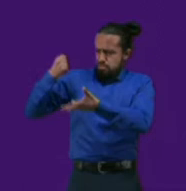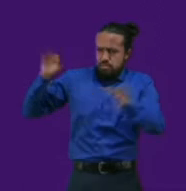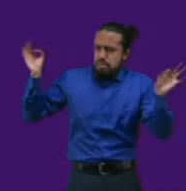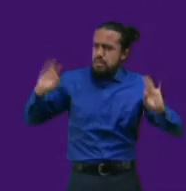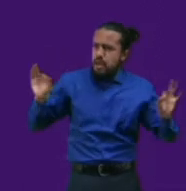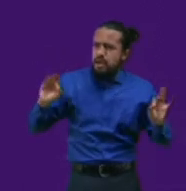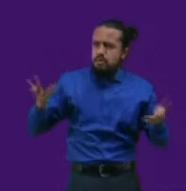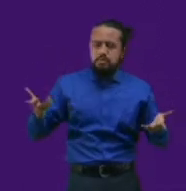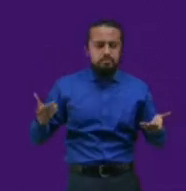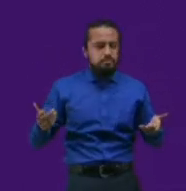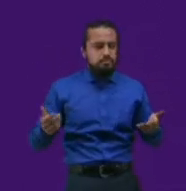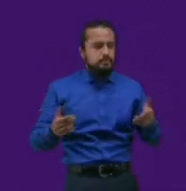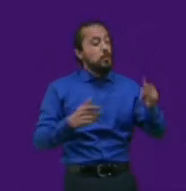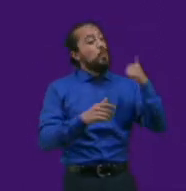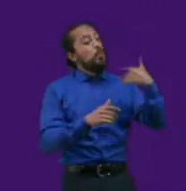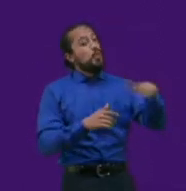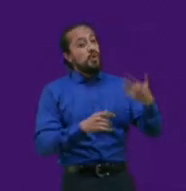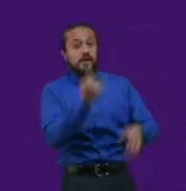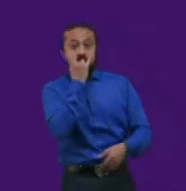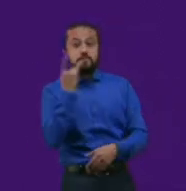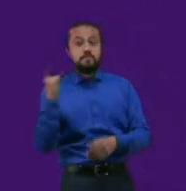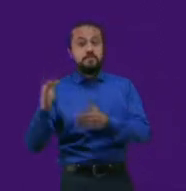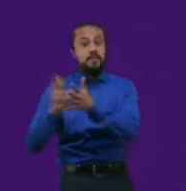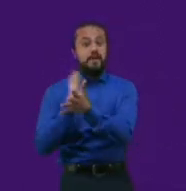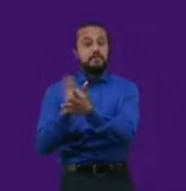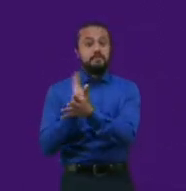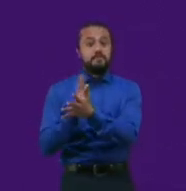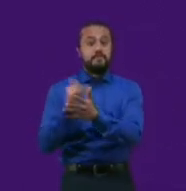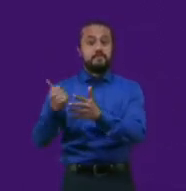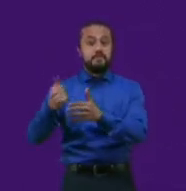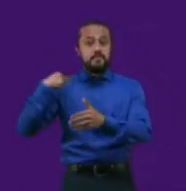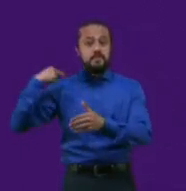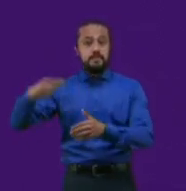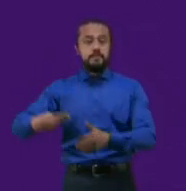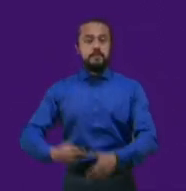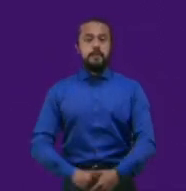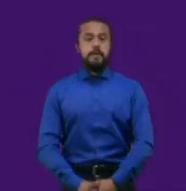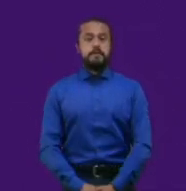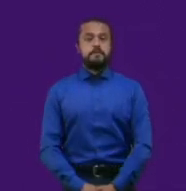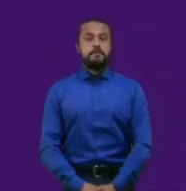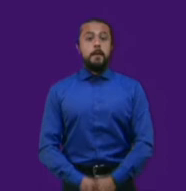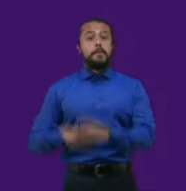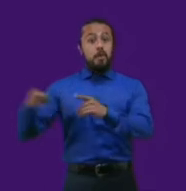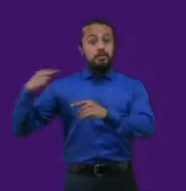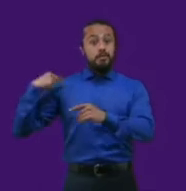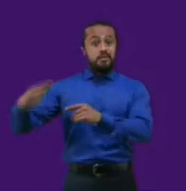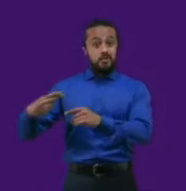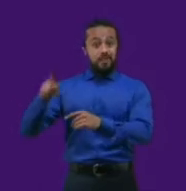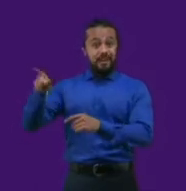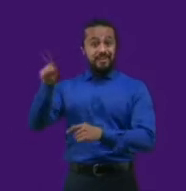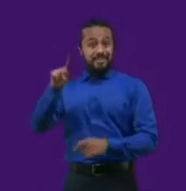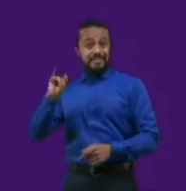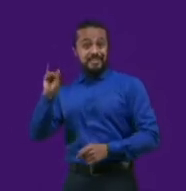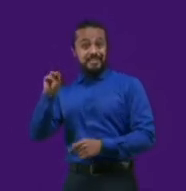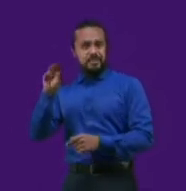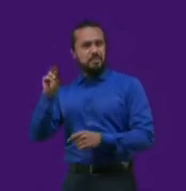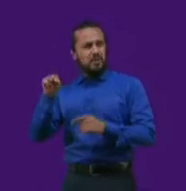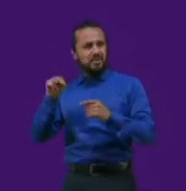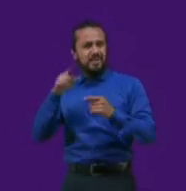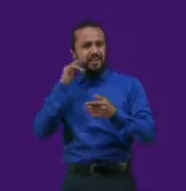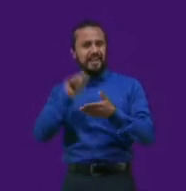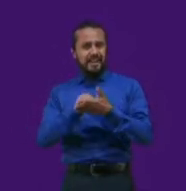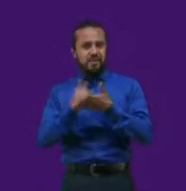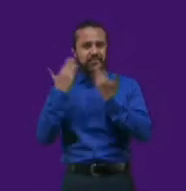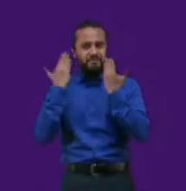Qué buena historia, Camila. Movámonos a Simón. Y Simón, la historia creo que es completamente diferente, en algunos ángulos